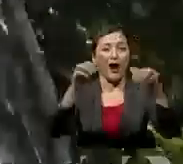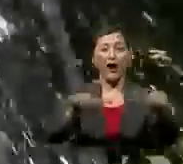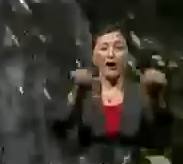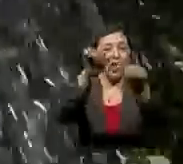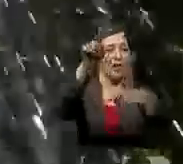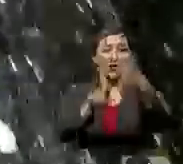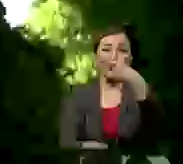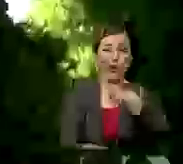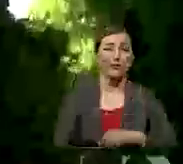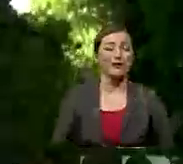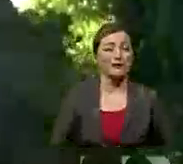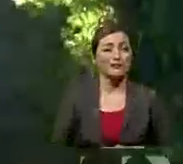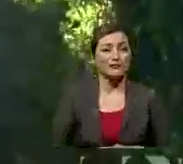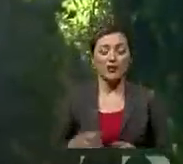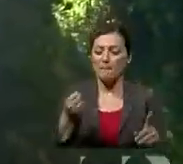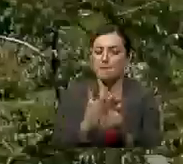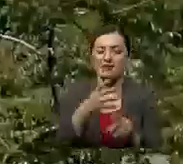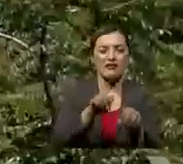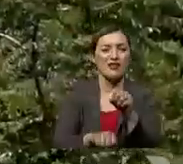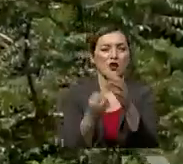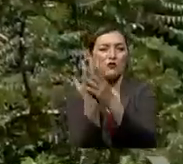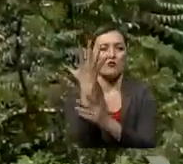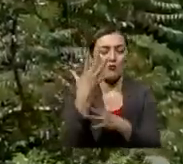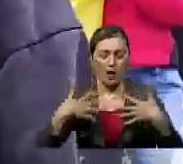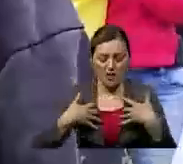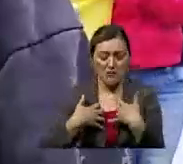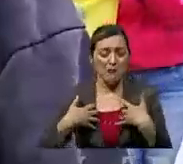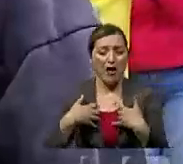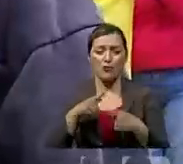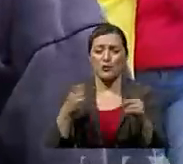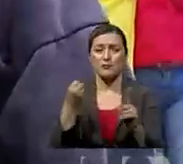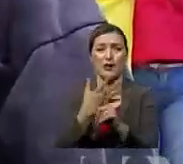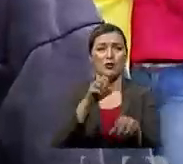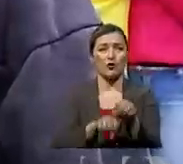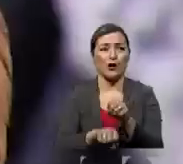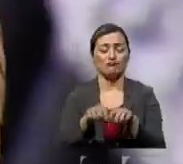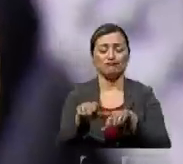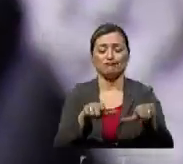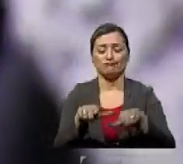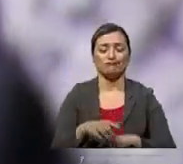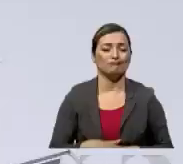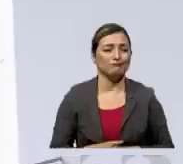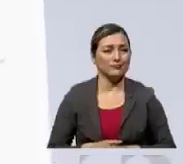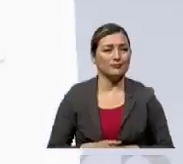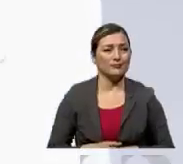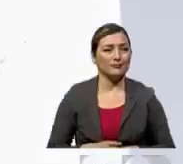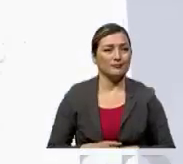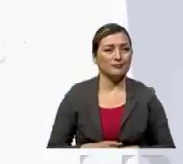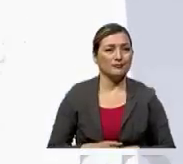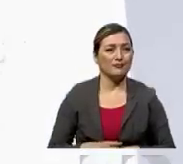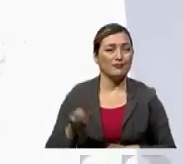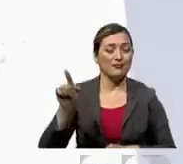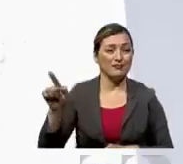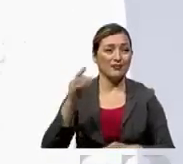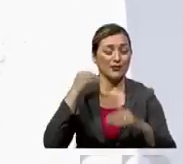esas características para no afectar la flora, fauna y especies animales que conviven en esas zonas. No obstante, en una